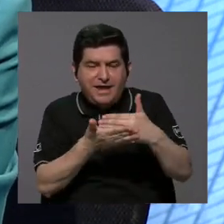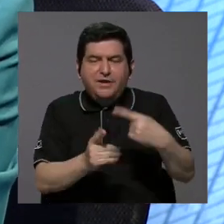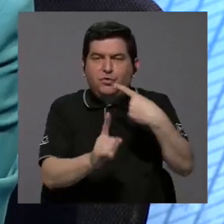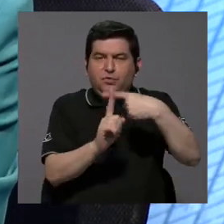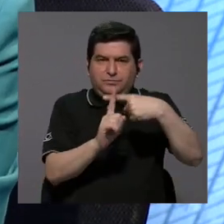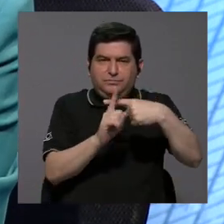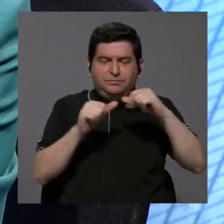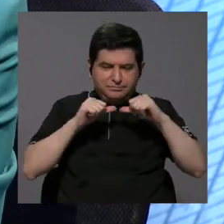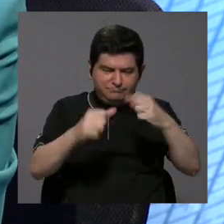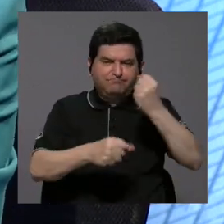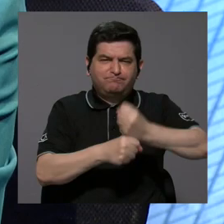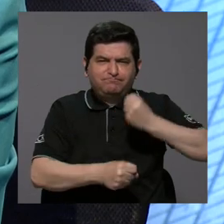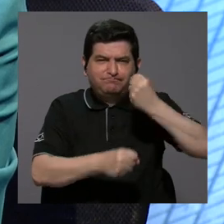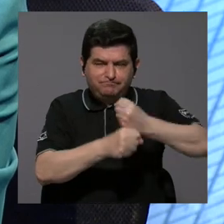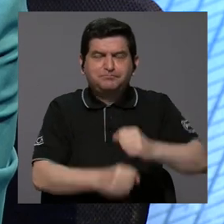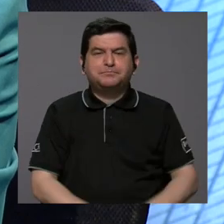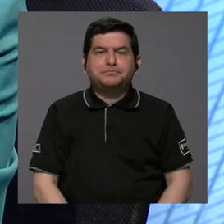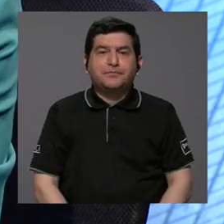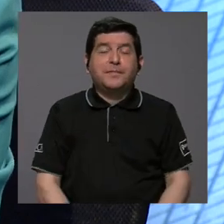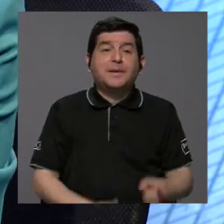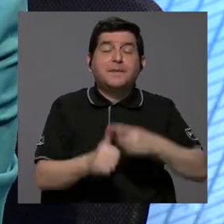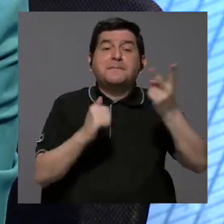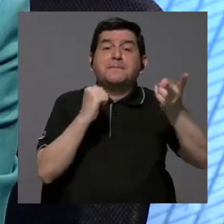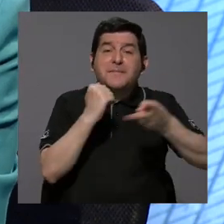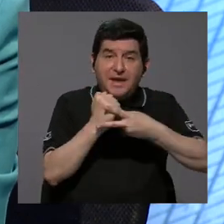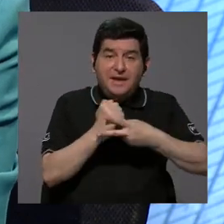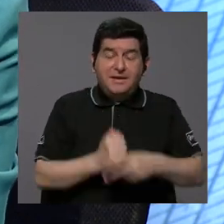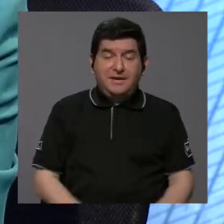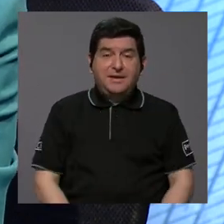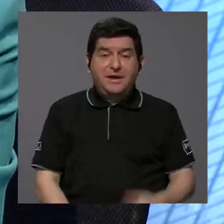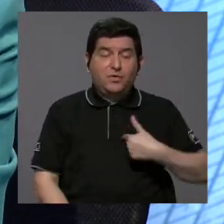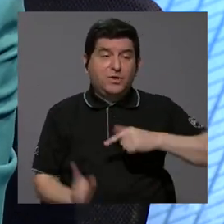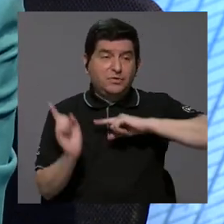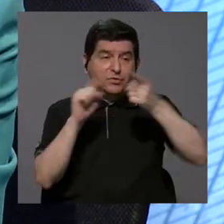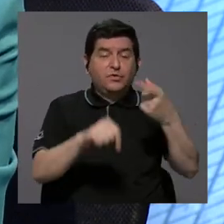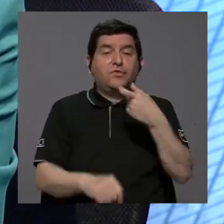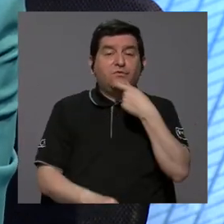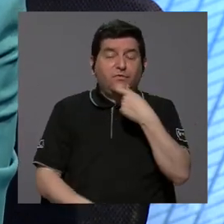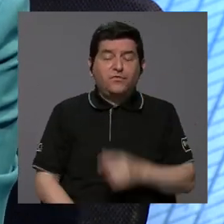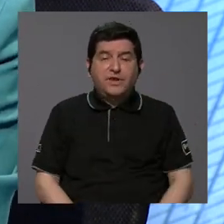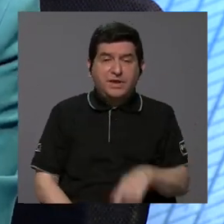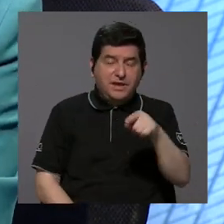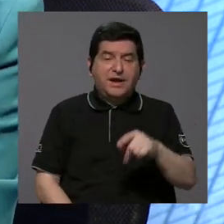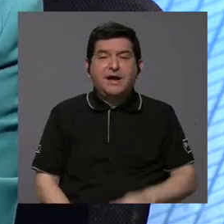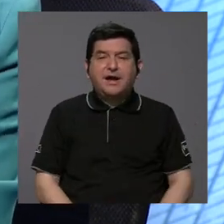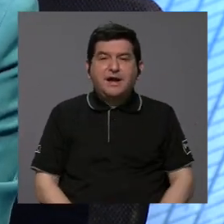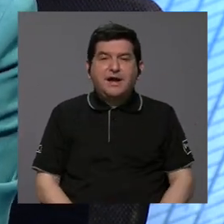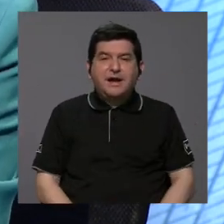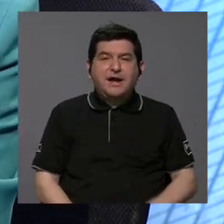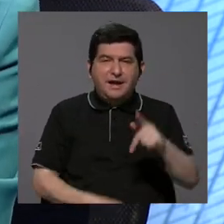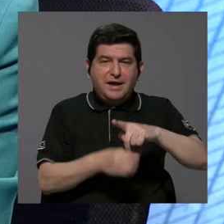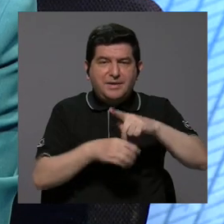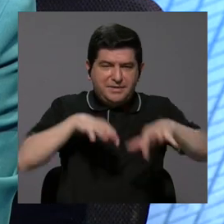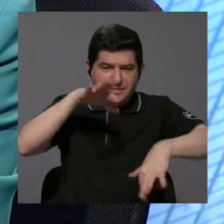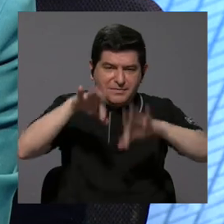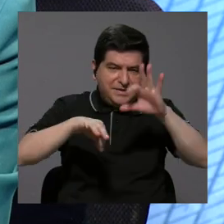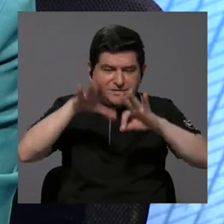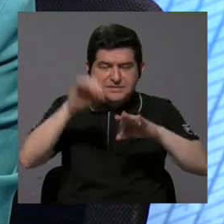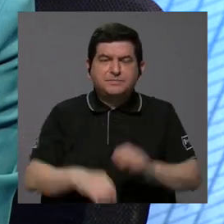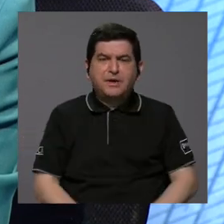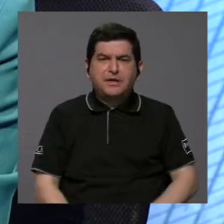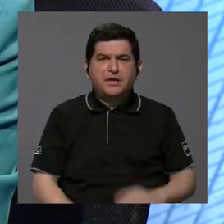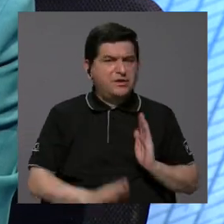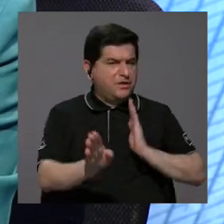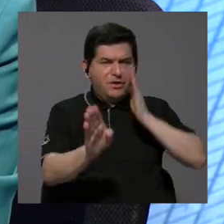algo positivo de seguir trabajando la primera vez fue esa cuando fui al Reino Unido audicionar porque no me fui directamente a Londres